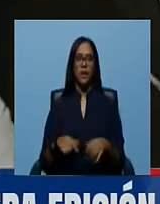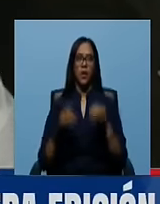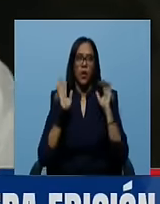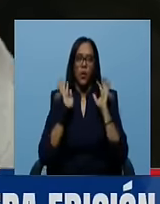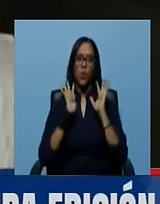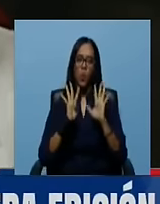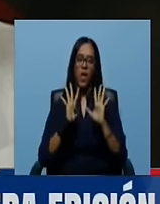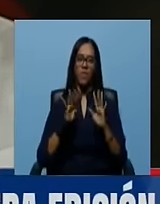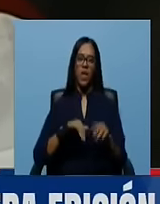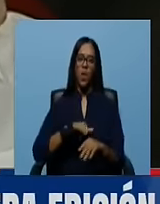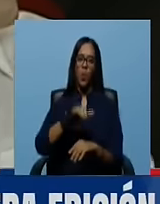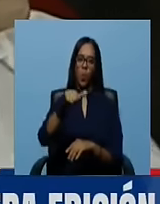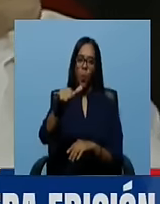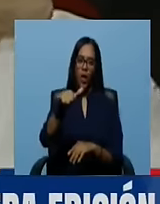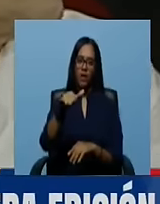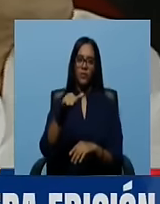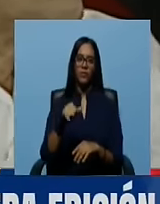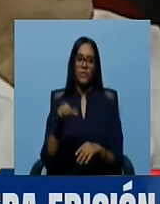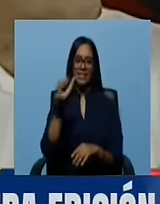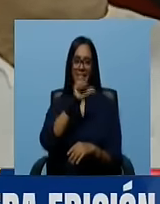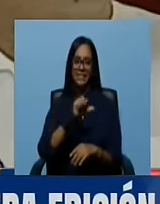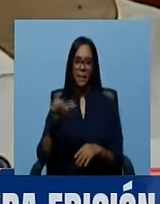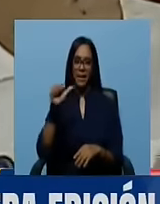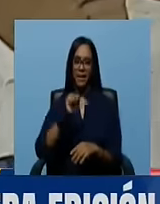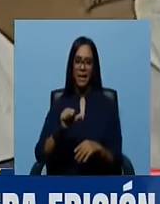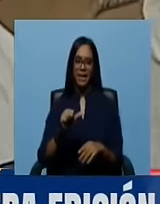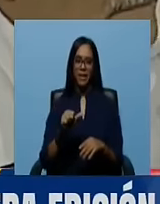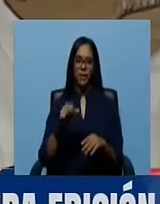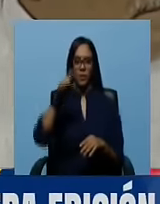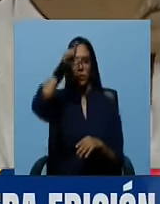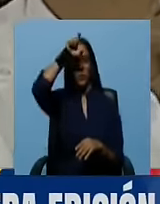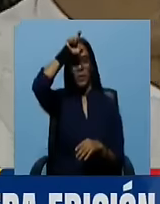9 vuelos de frecuencia semanal con Turquía.